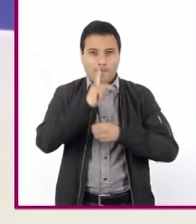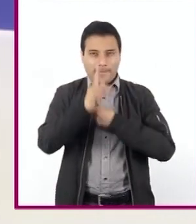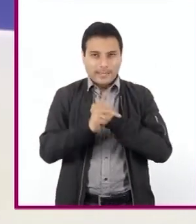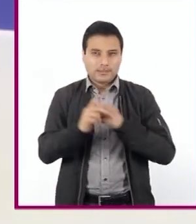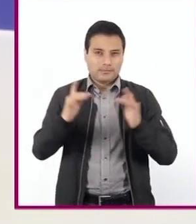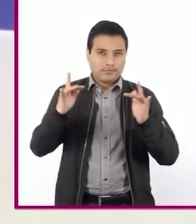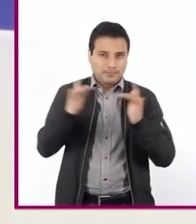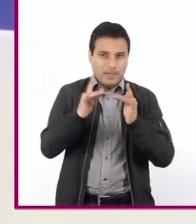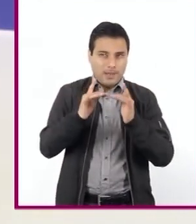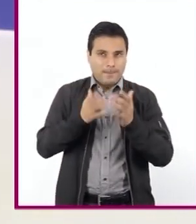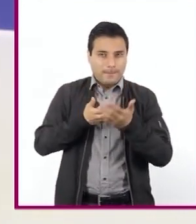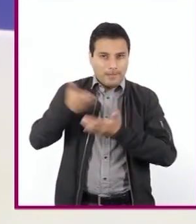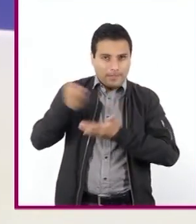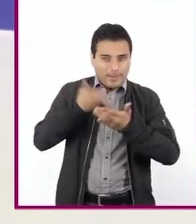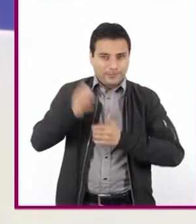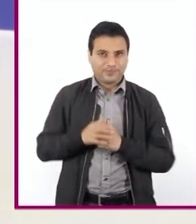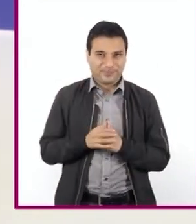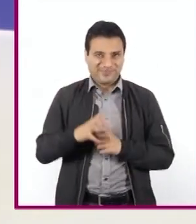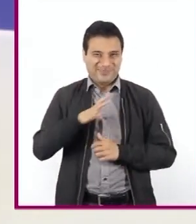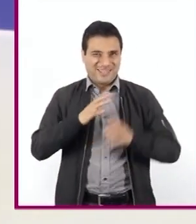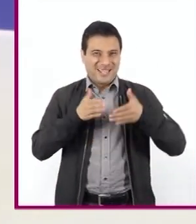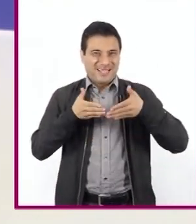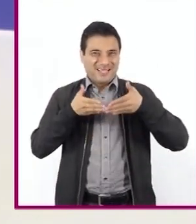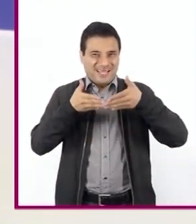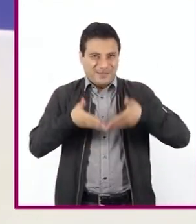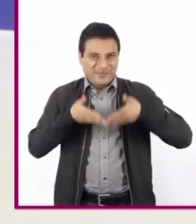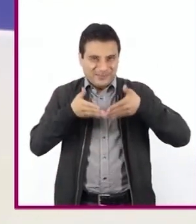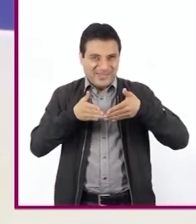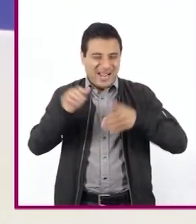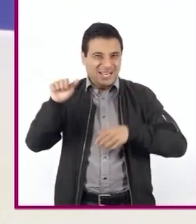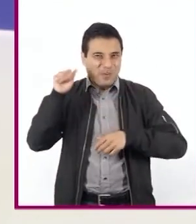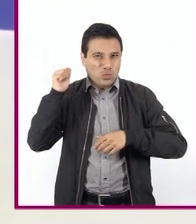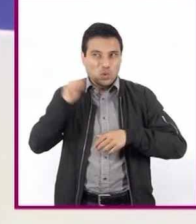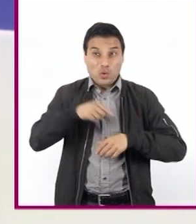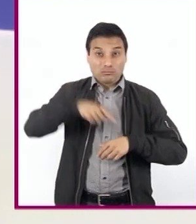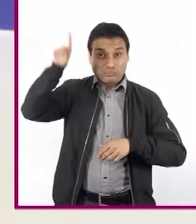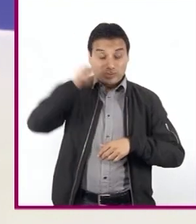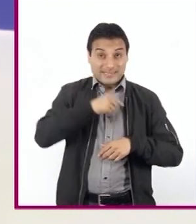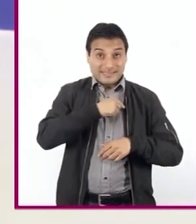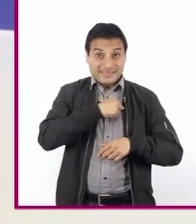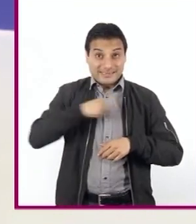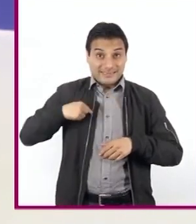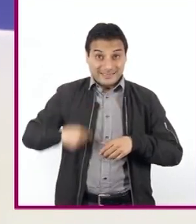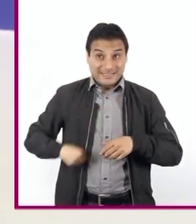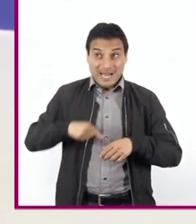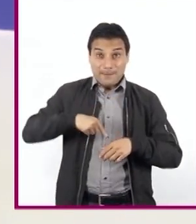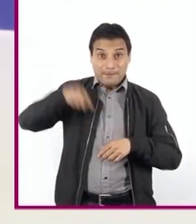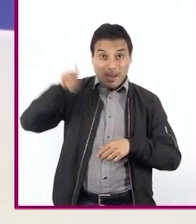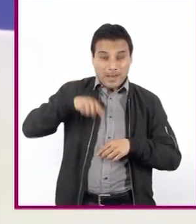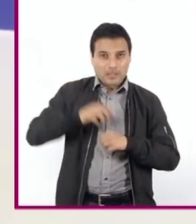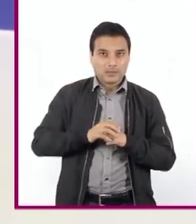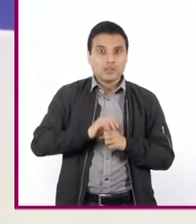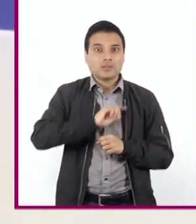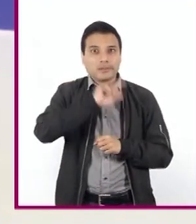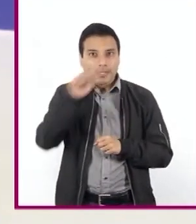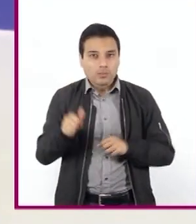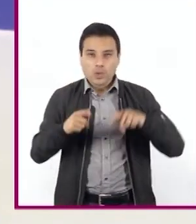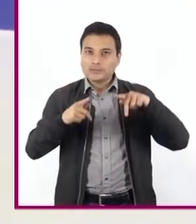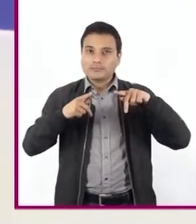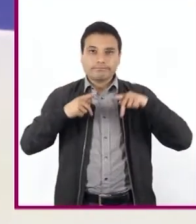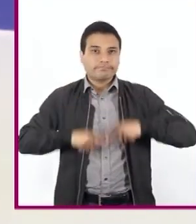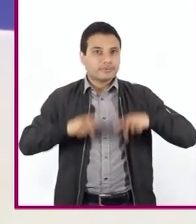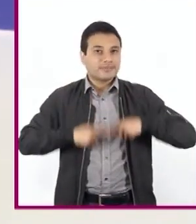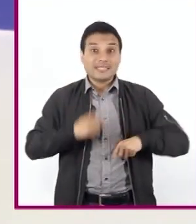de la aparición del galeón de Manila en 1565, creció la demanda de moneda metálica en